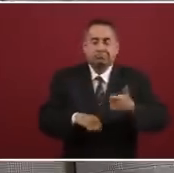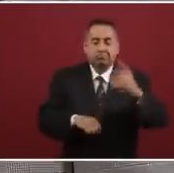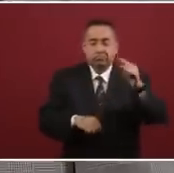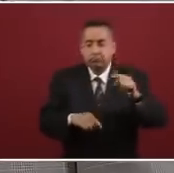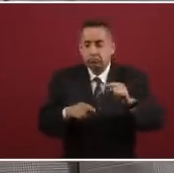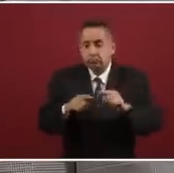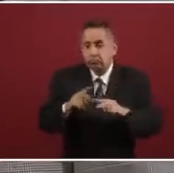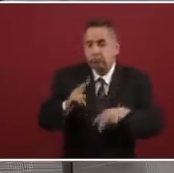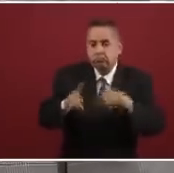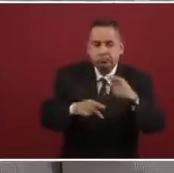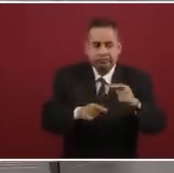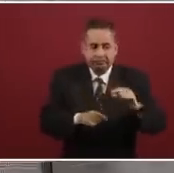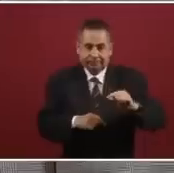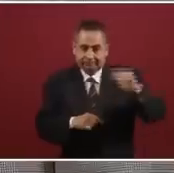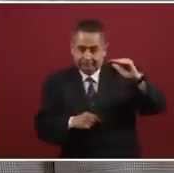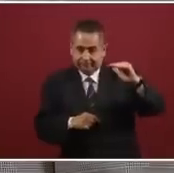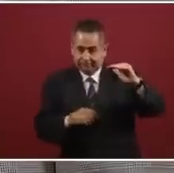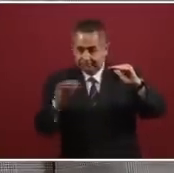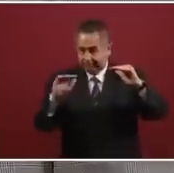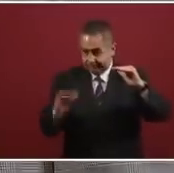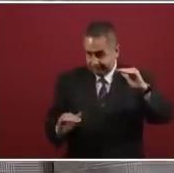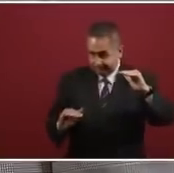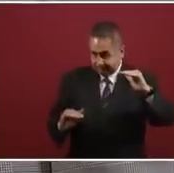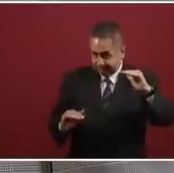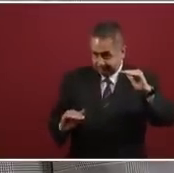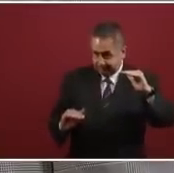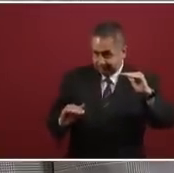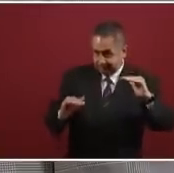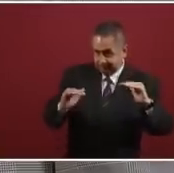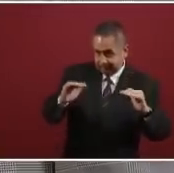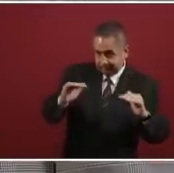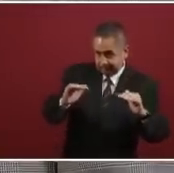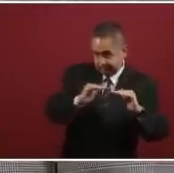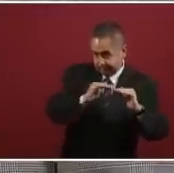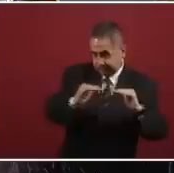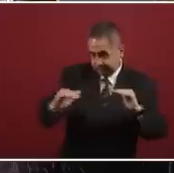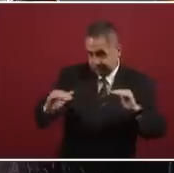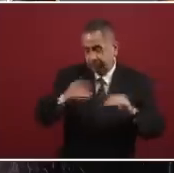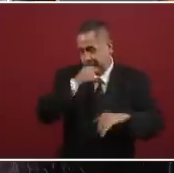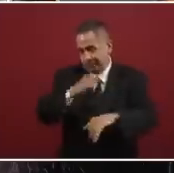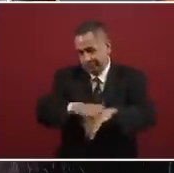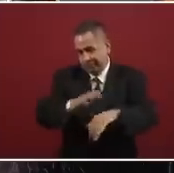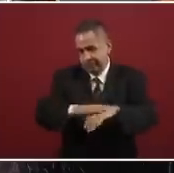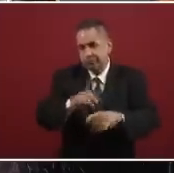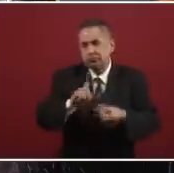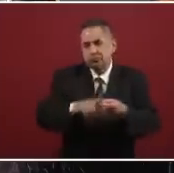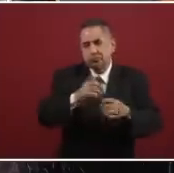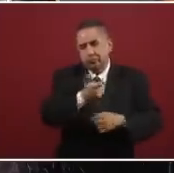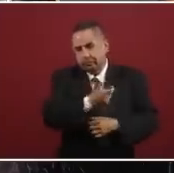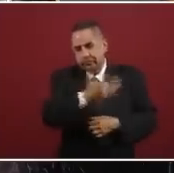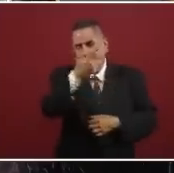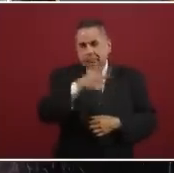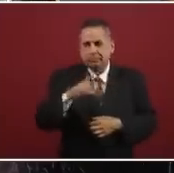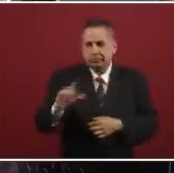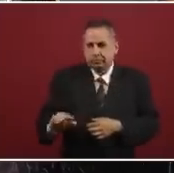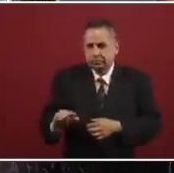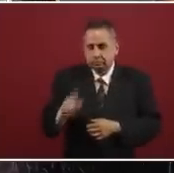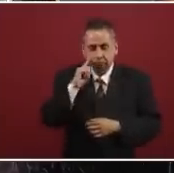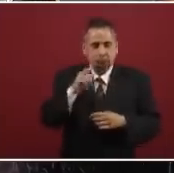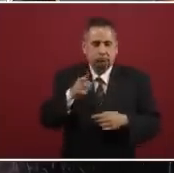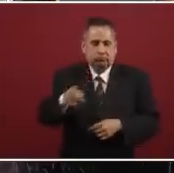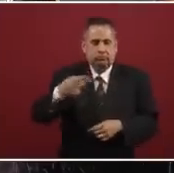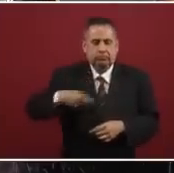eso te damos el mínimo y el máximo y en qué lugares de la República se está expendiendo así. Pero ahí está el poder